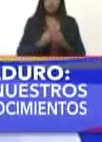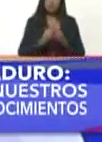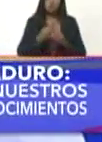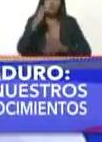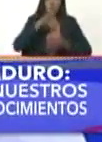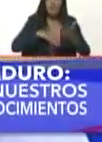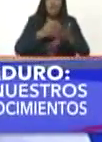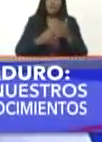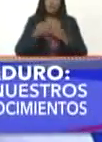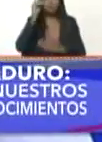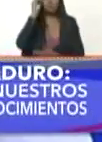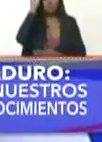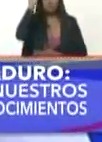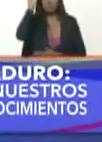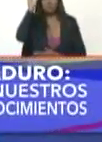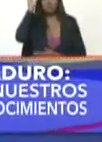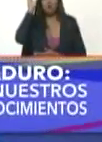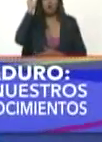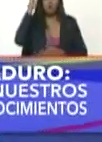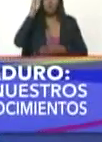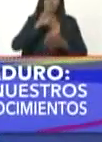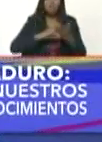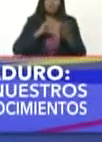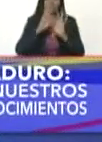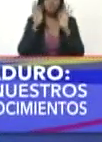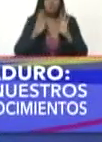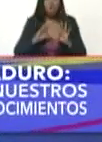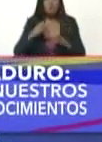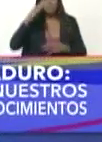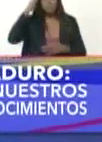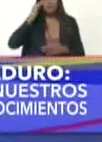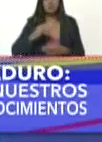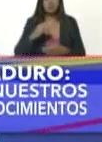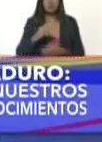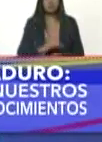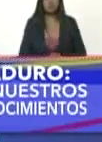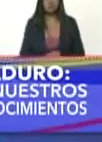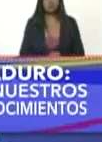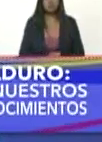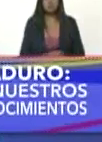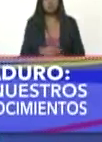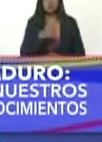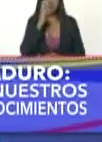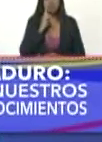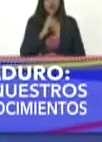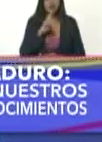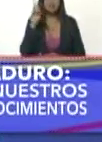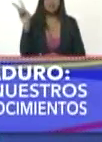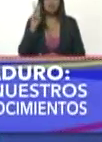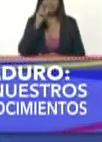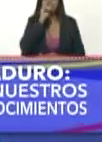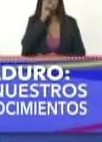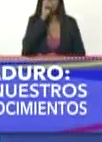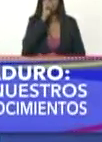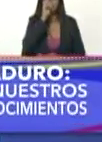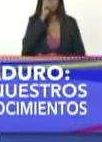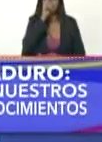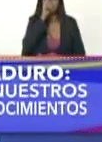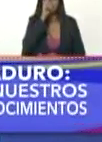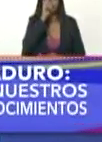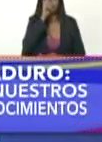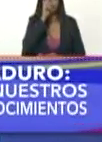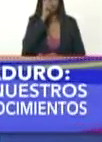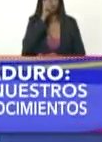y la capacidad formativa de la Universidad Militar Bolivariana de Venezuela, señor general Félix